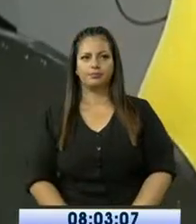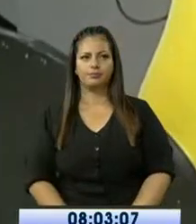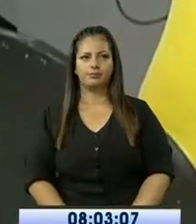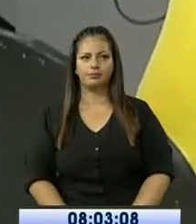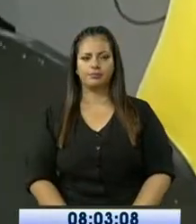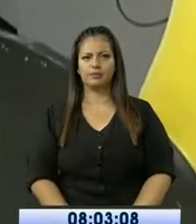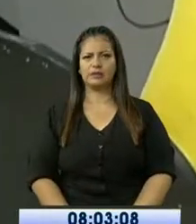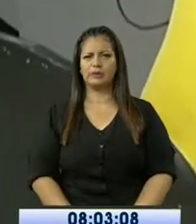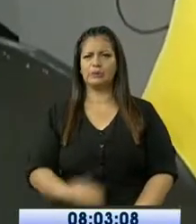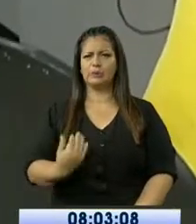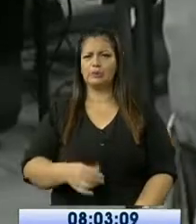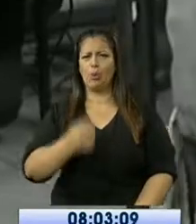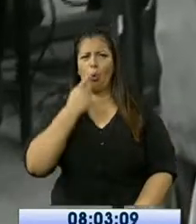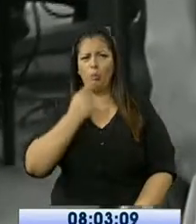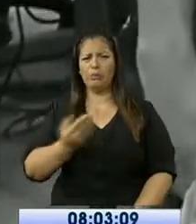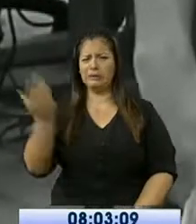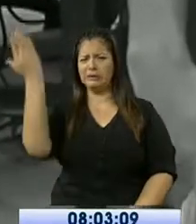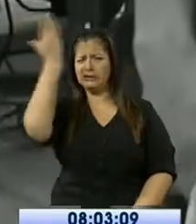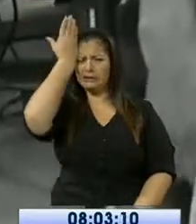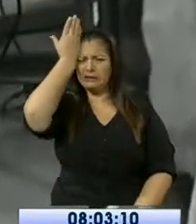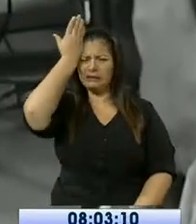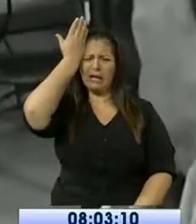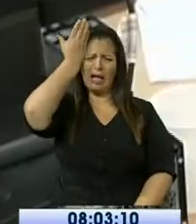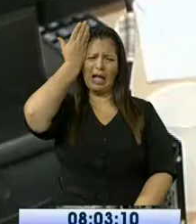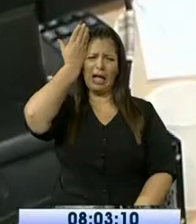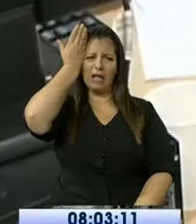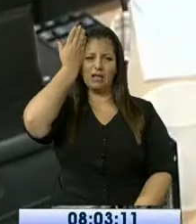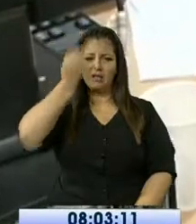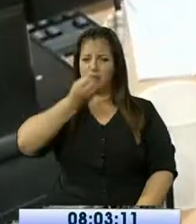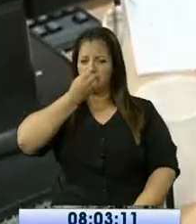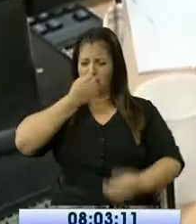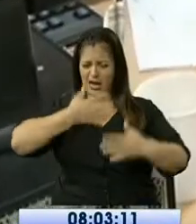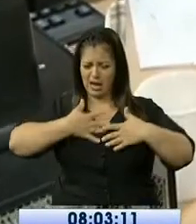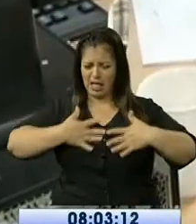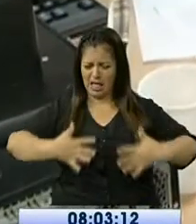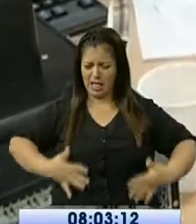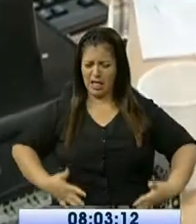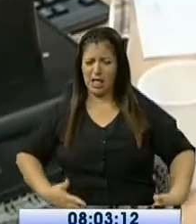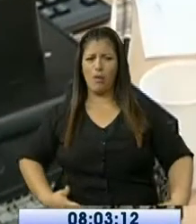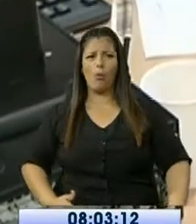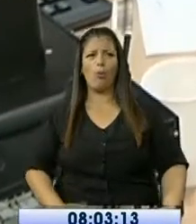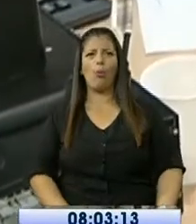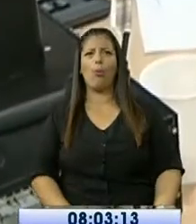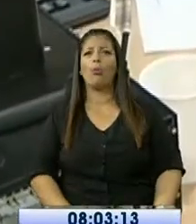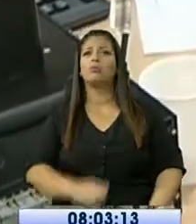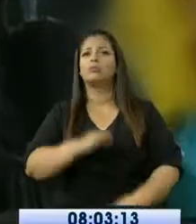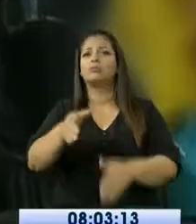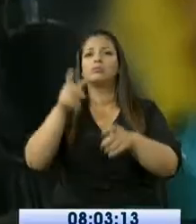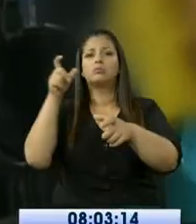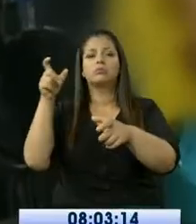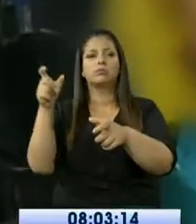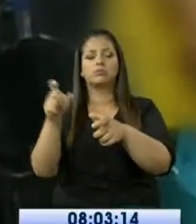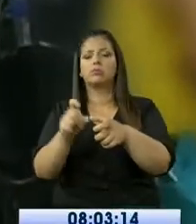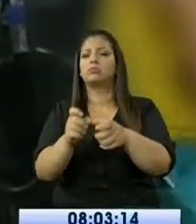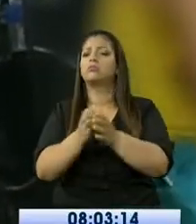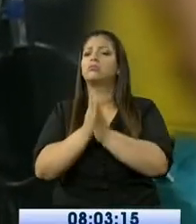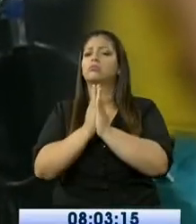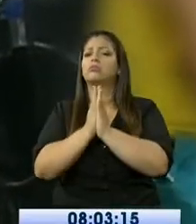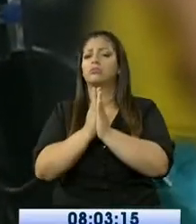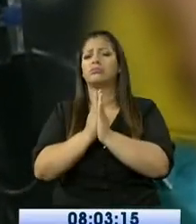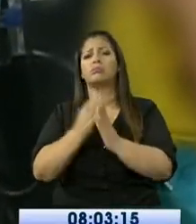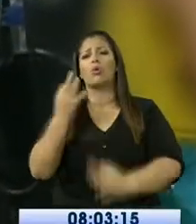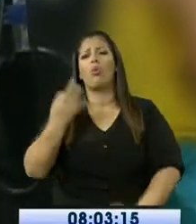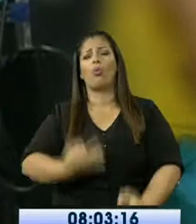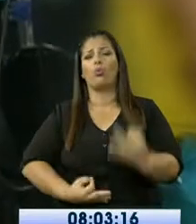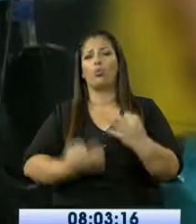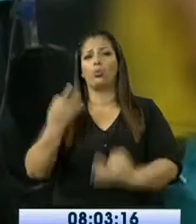Con la cabeza vendada y la camiseta manchada de rojo, llegó hasta la fiscalía en busca de justicia. Este hombre, minutos